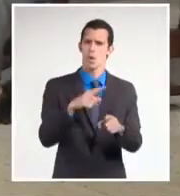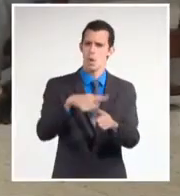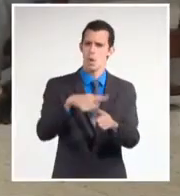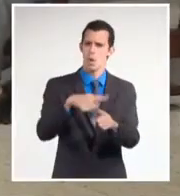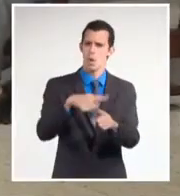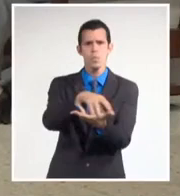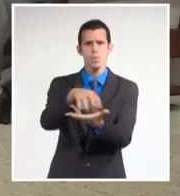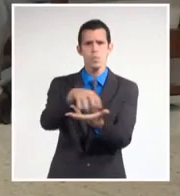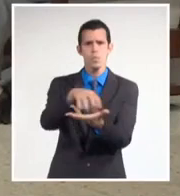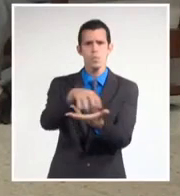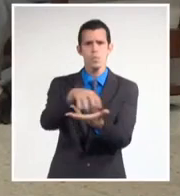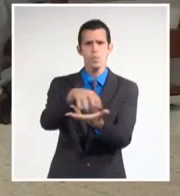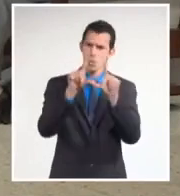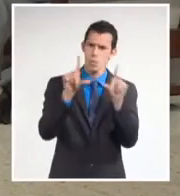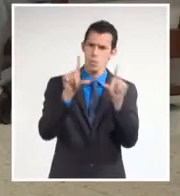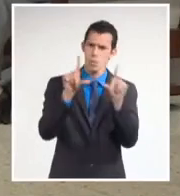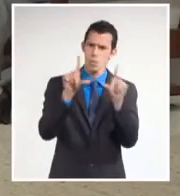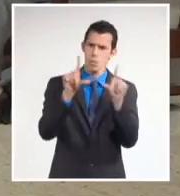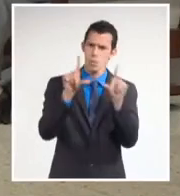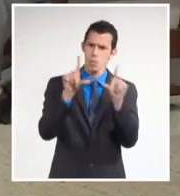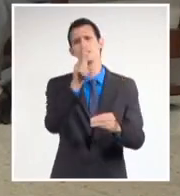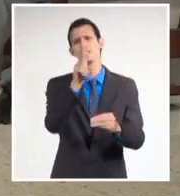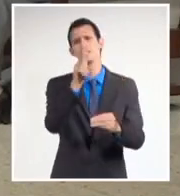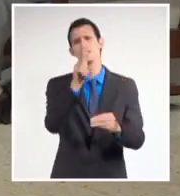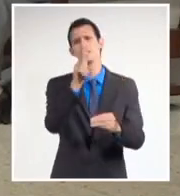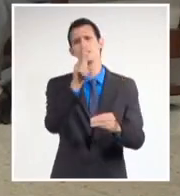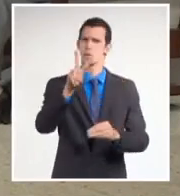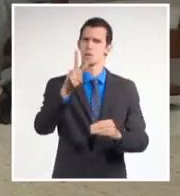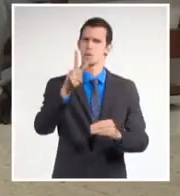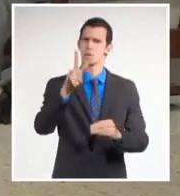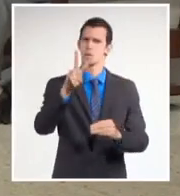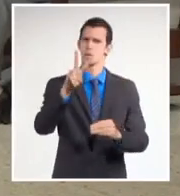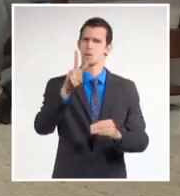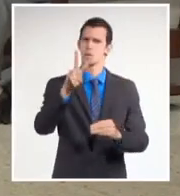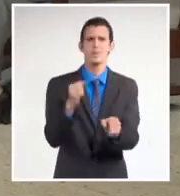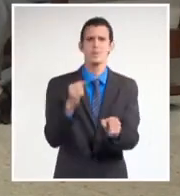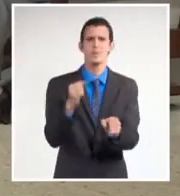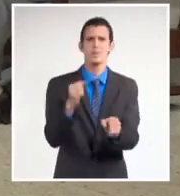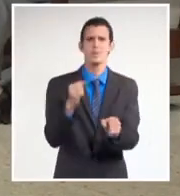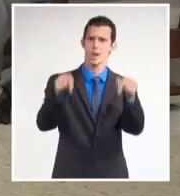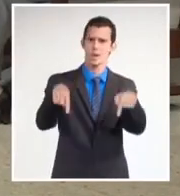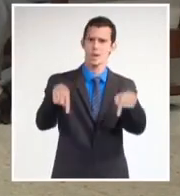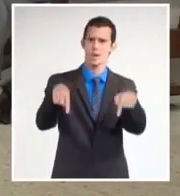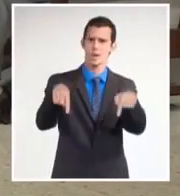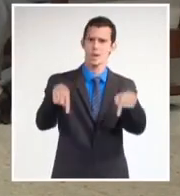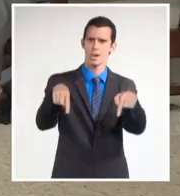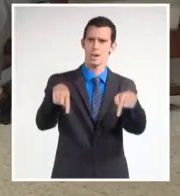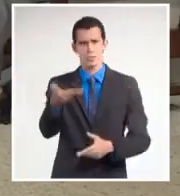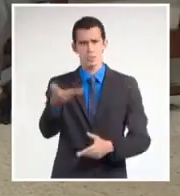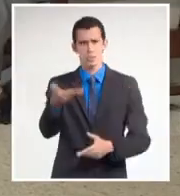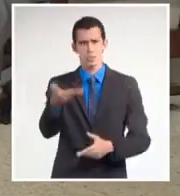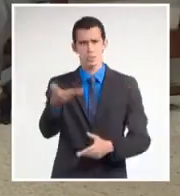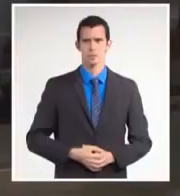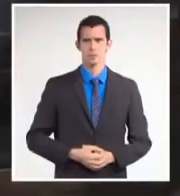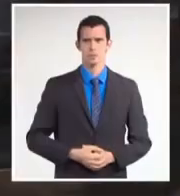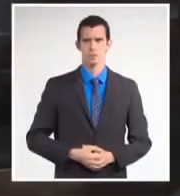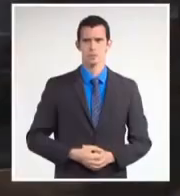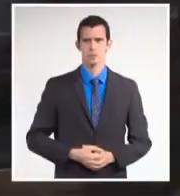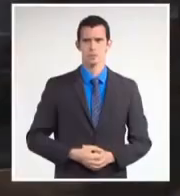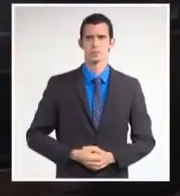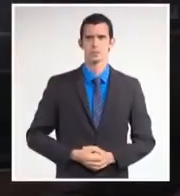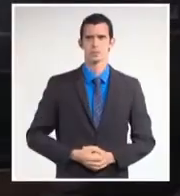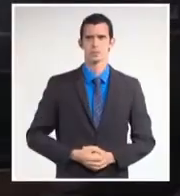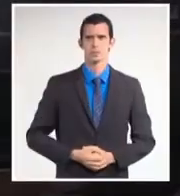Unos 162.000 trabajadores de la industria vinculados a este sector. Yo conversaba hoy con Tania Margarita